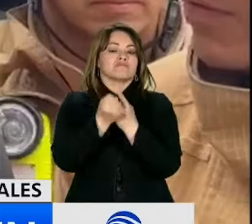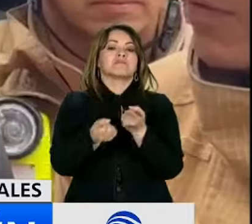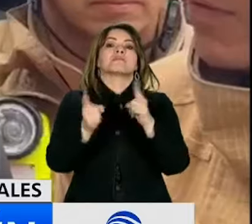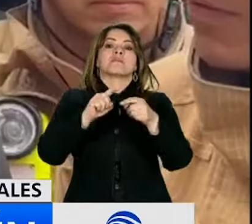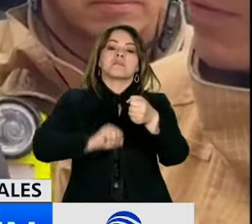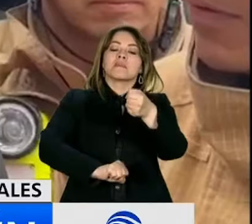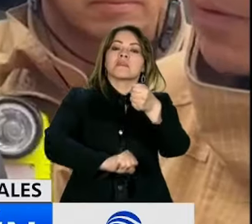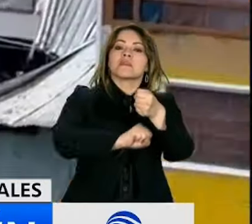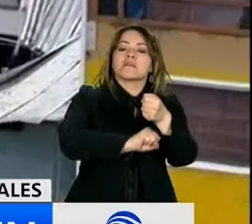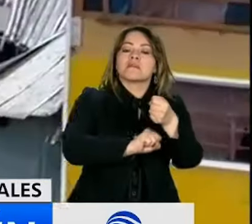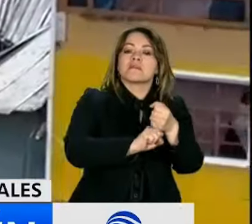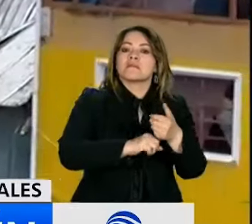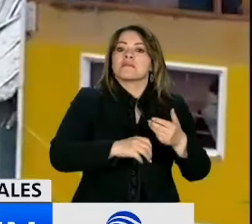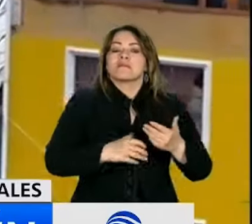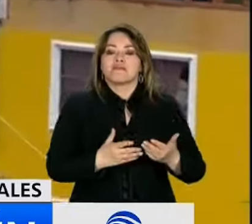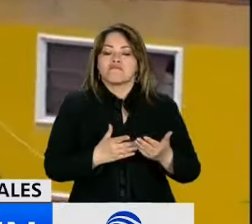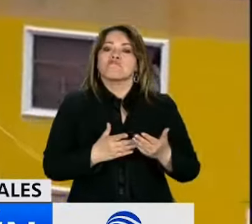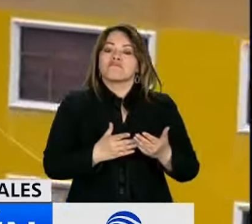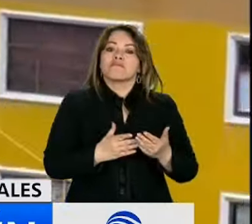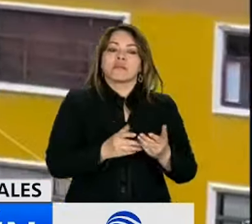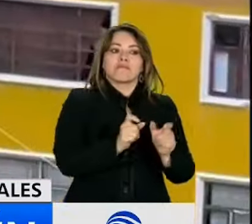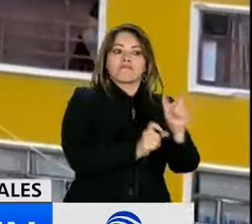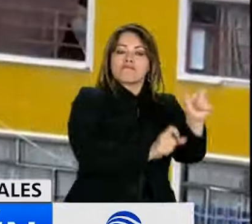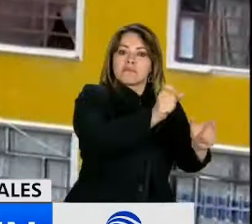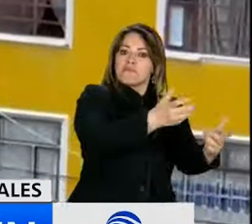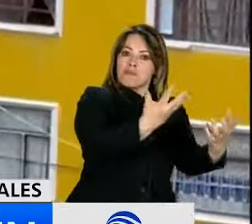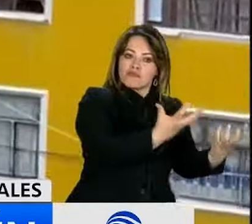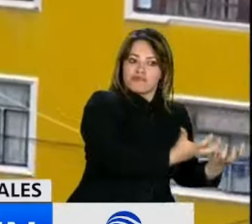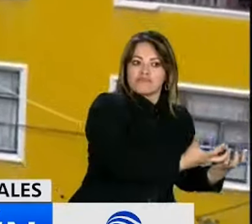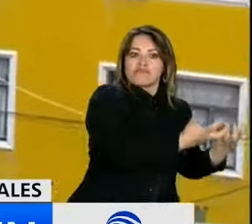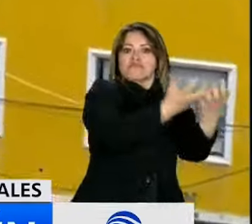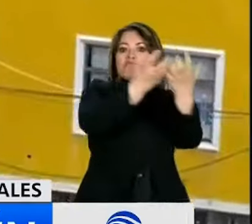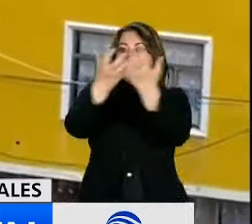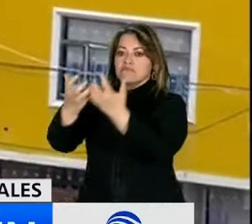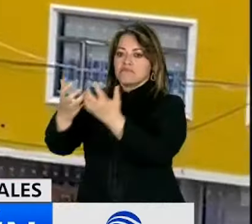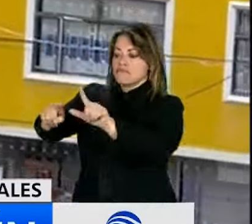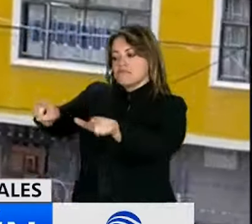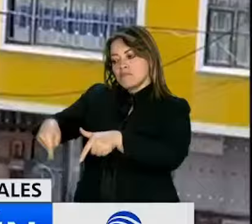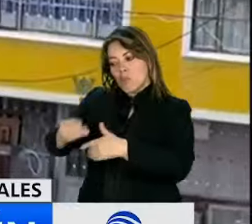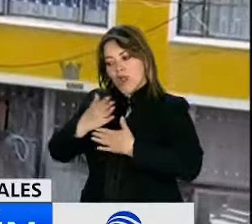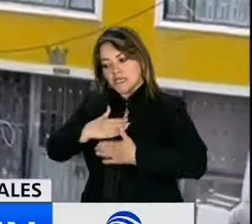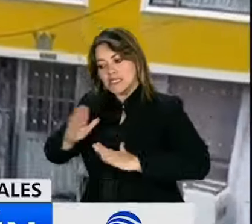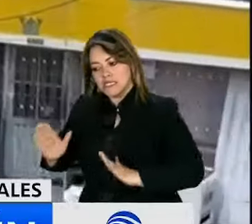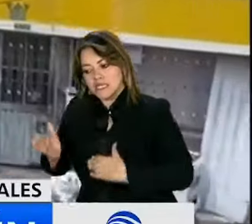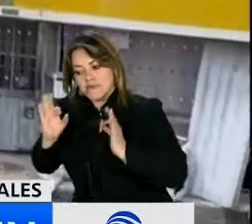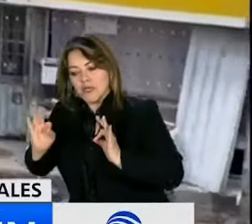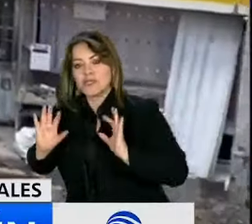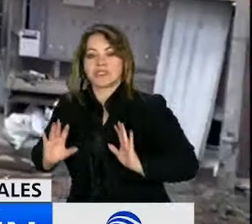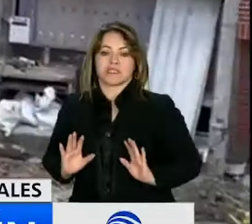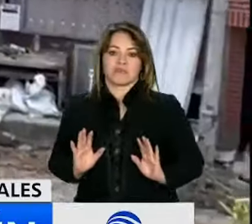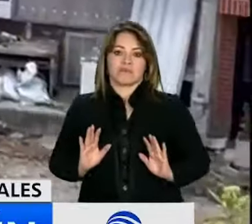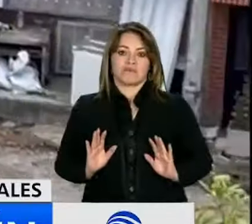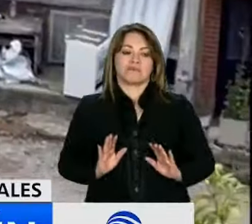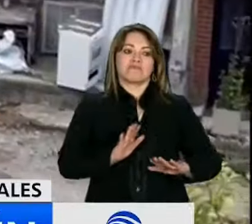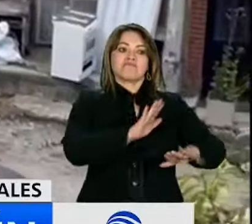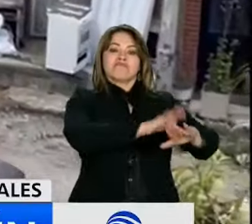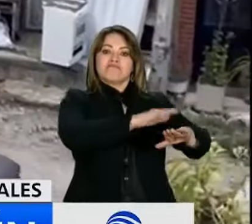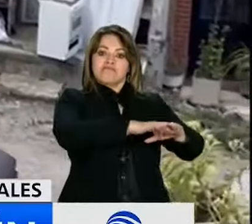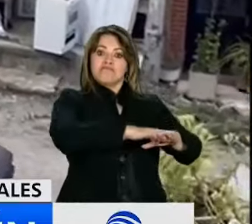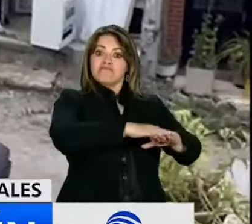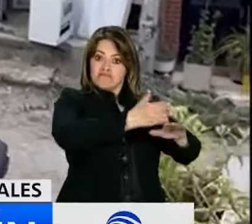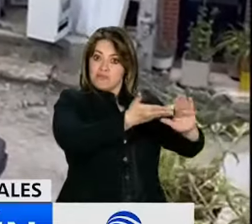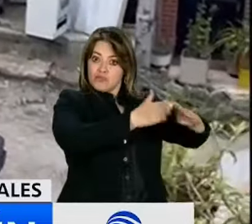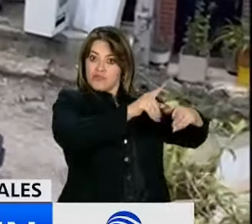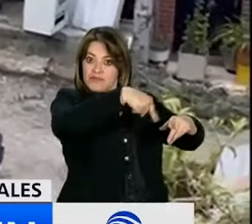que efectivamente se ubiquen en una zona de condiciones completamente seguras. Y este llamado es no solo para esta comunidad